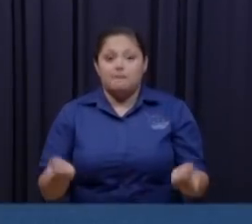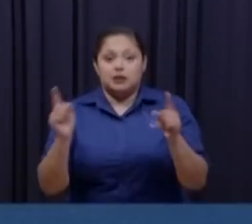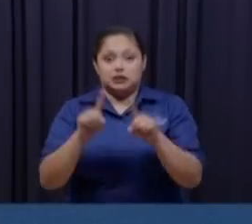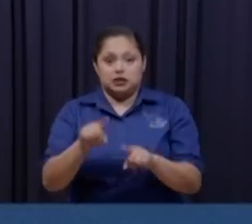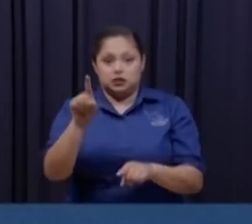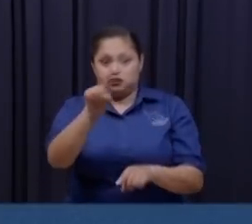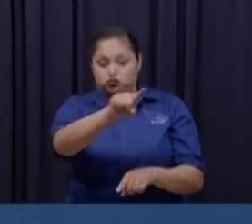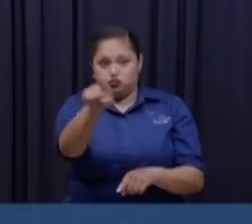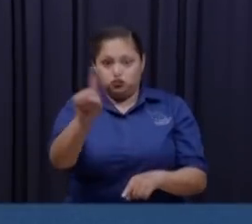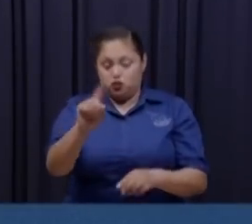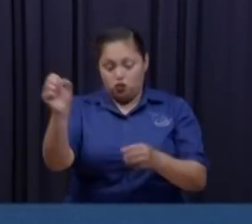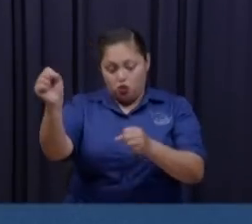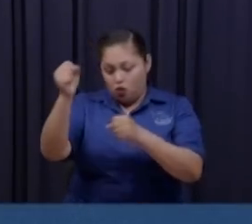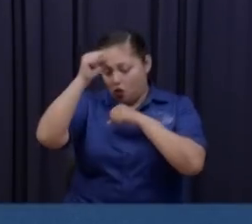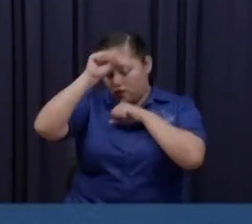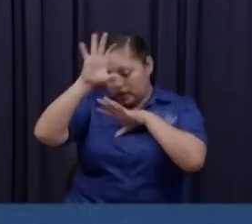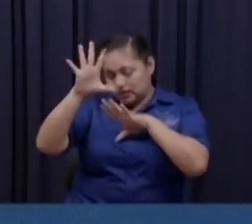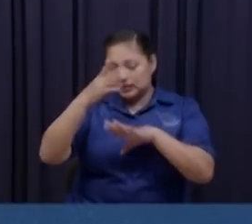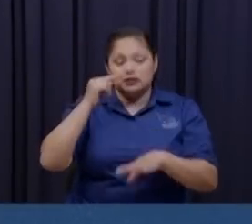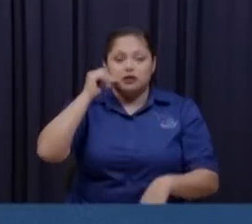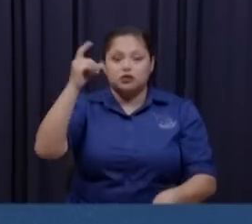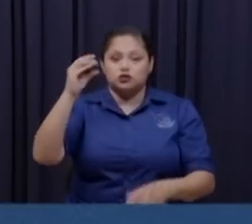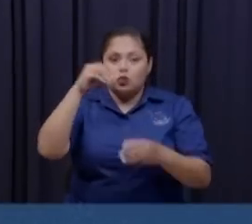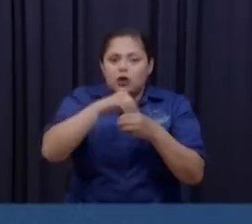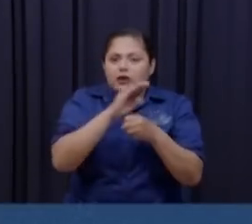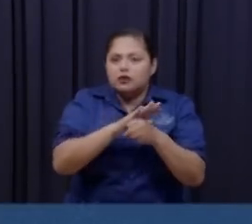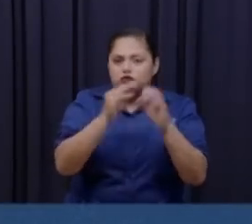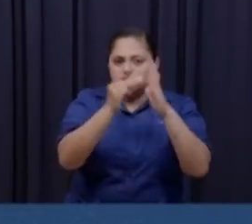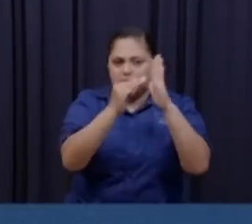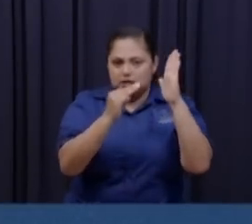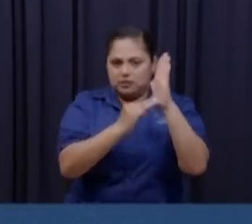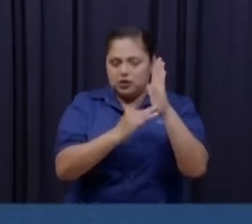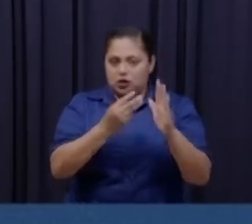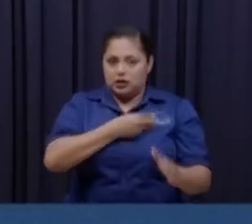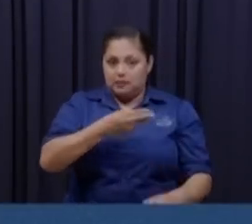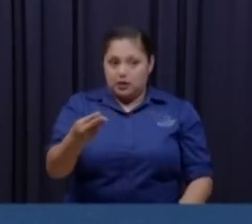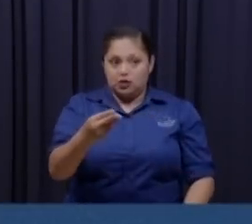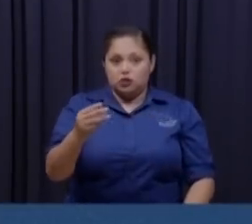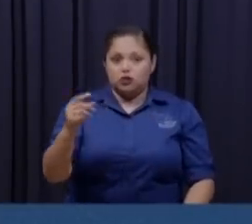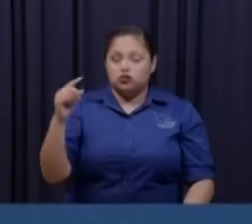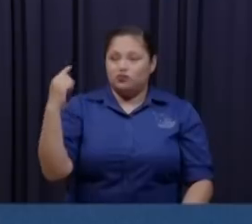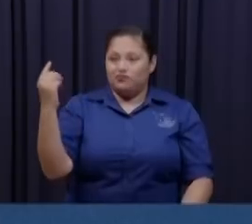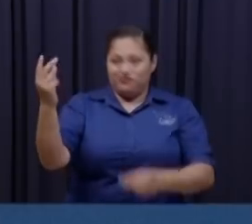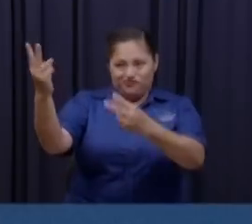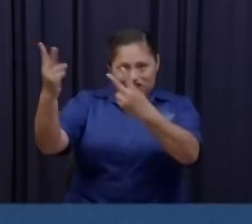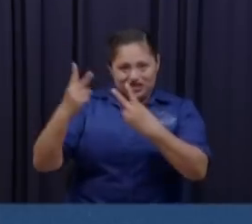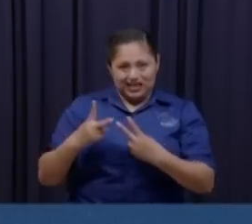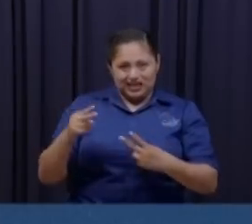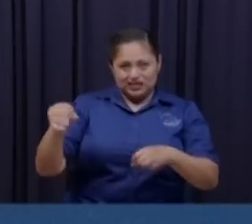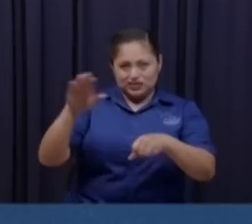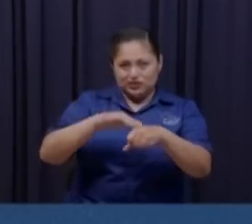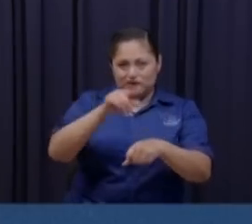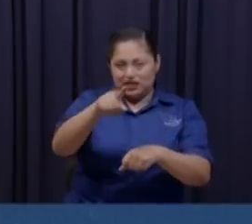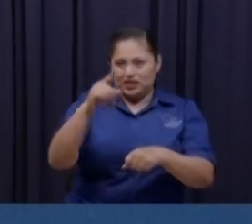no obedeces al Señor tu Dios guardando todos sus mandamientos y estatutos que te ordeno hoy, vendrán sobre ti todas estas maldiciones y te alcanzarán. Eso dice la Biblia